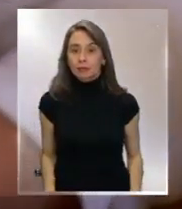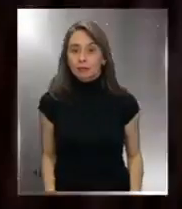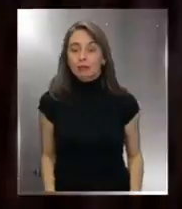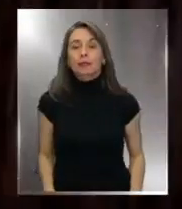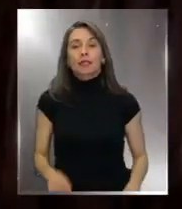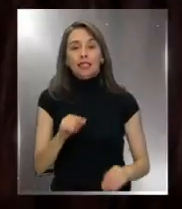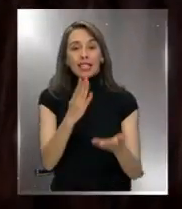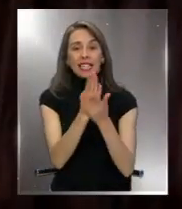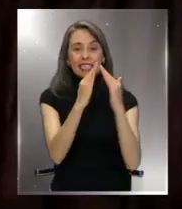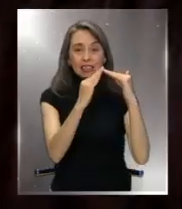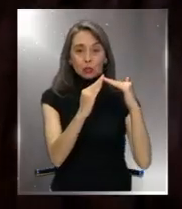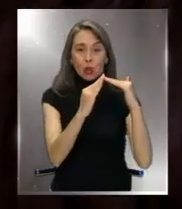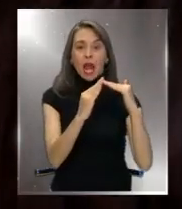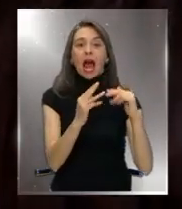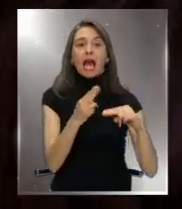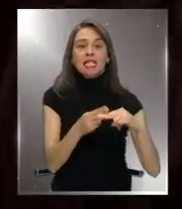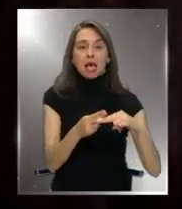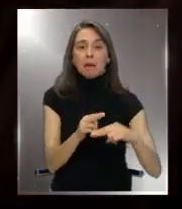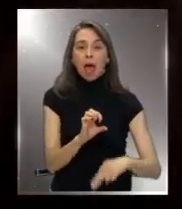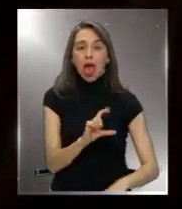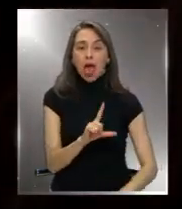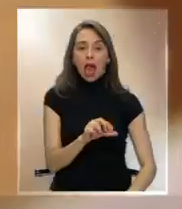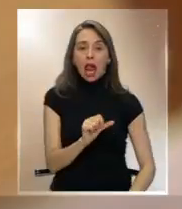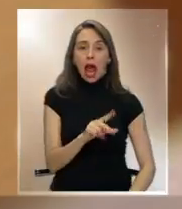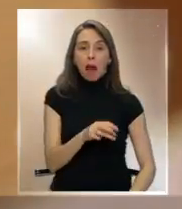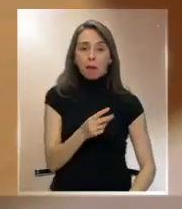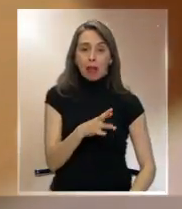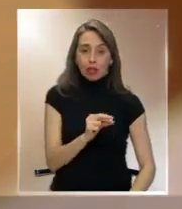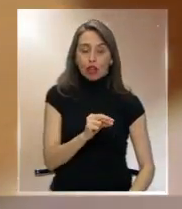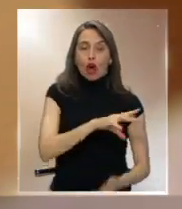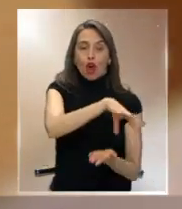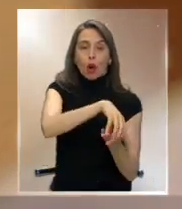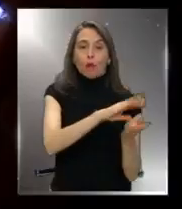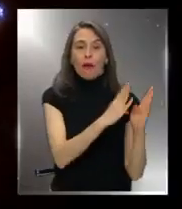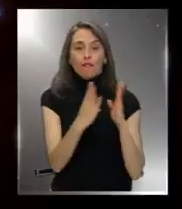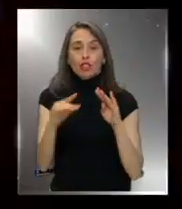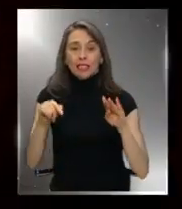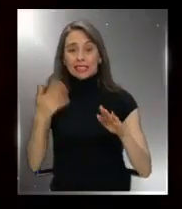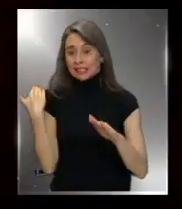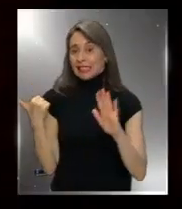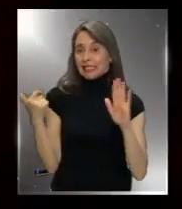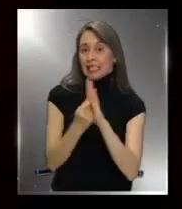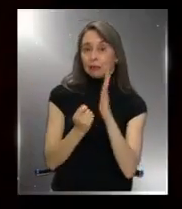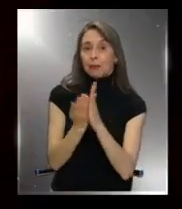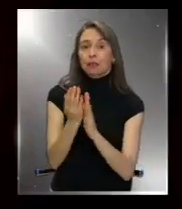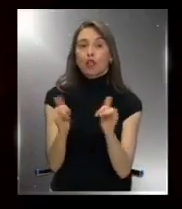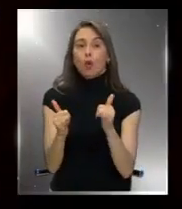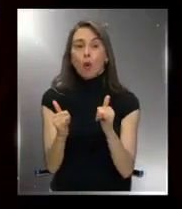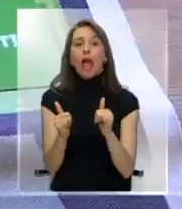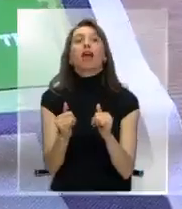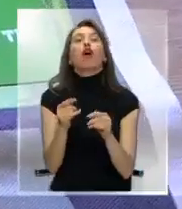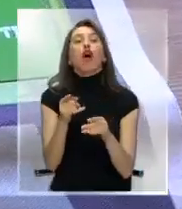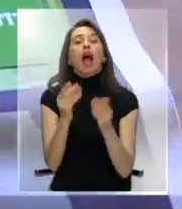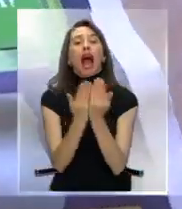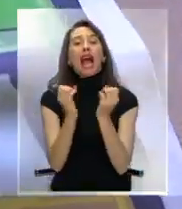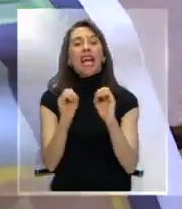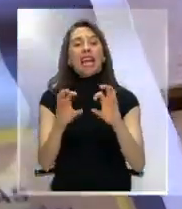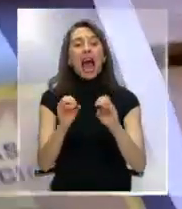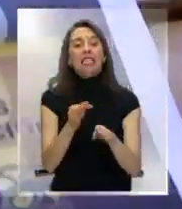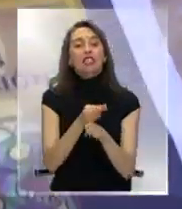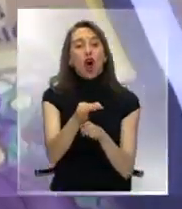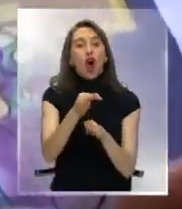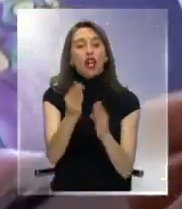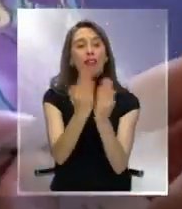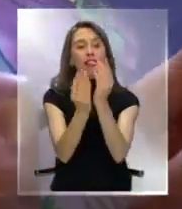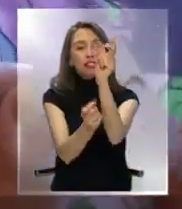Estamos en el Colegio El Almendro, en la comuna del Bosque. Desde este semestre se ha incorporado el juego en la hora de orientación escolar para tratar temas